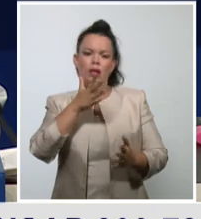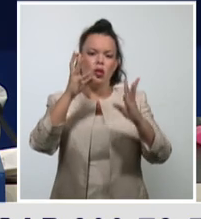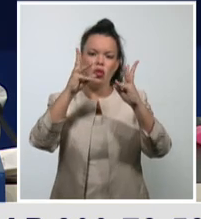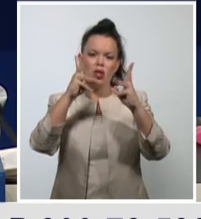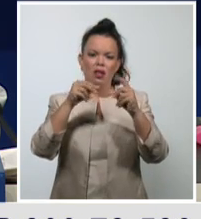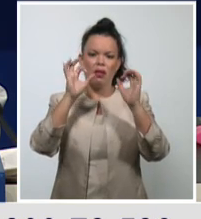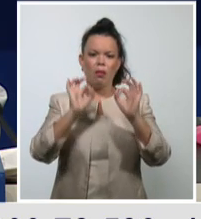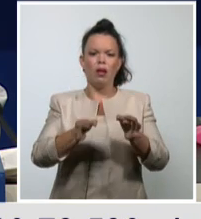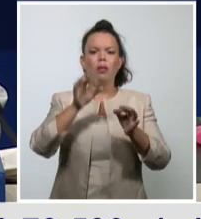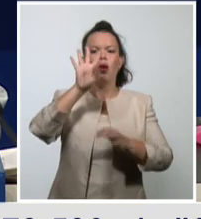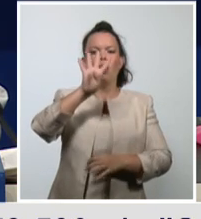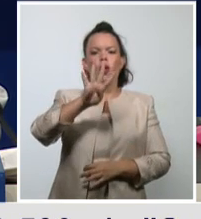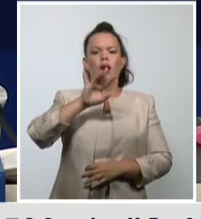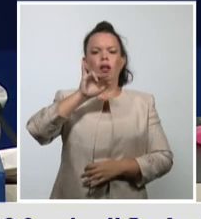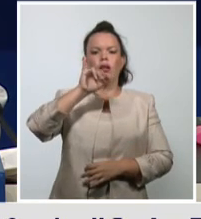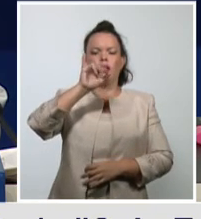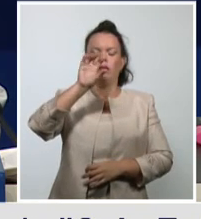4.771,